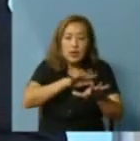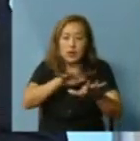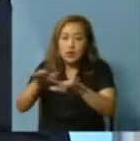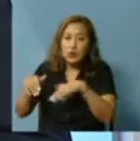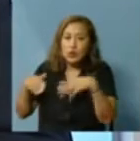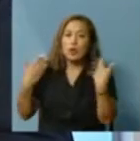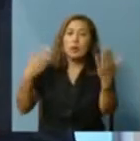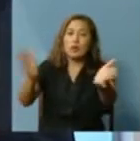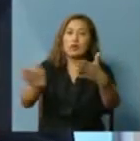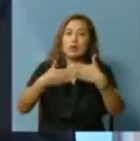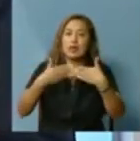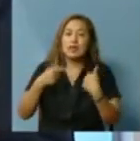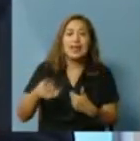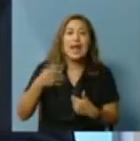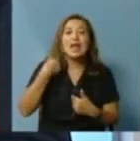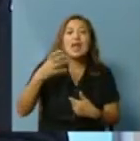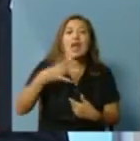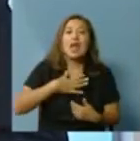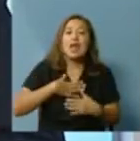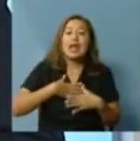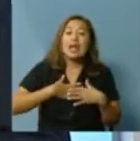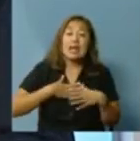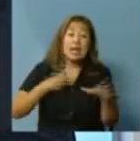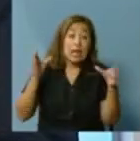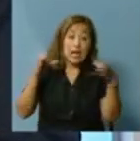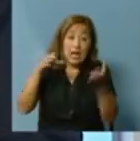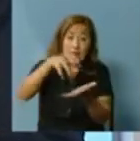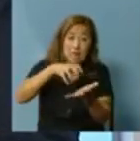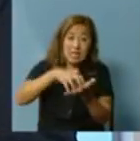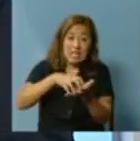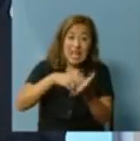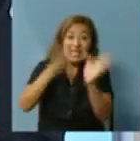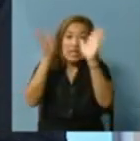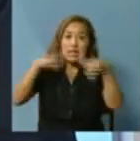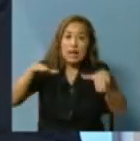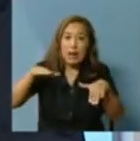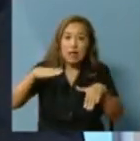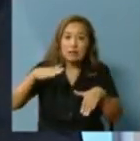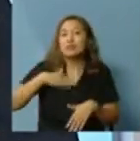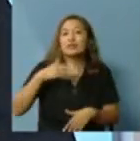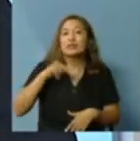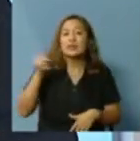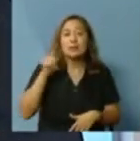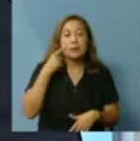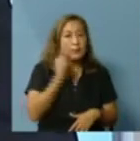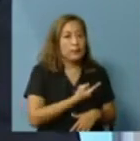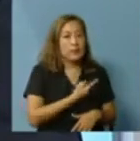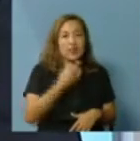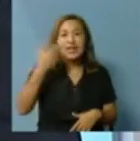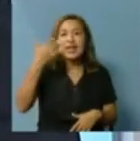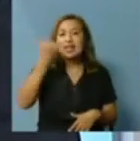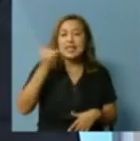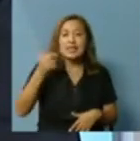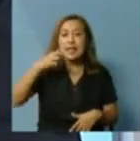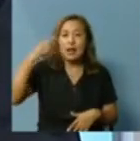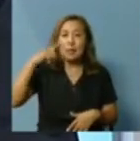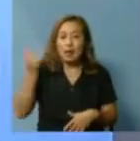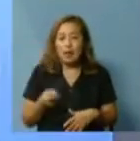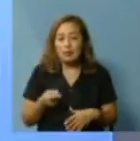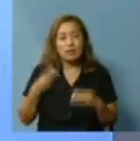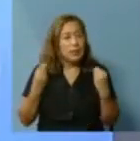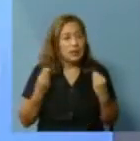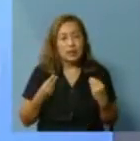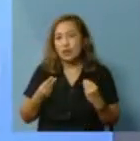quitaría por cerrar y sap la aceros zapla y qué información tienen sobre esto dónde pero miles muchos trabajadores nosotros